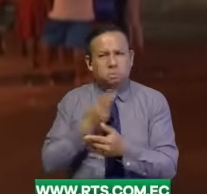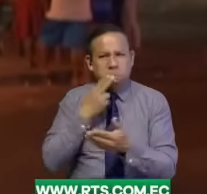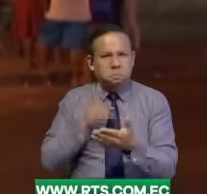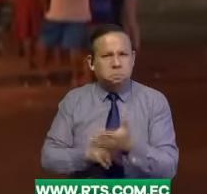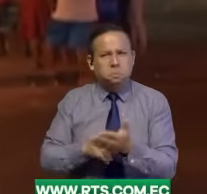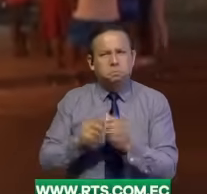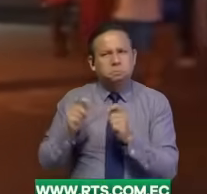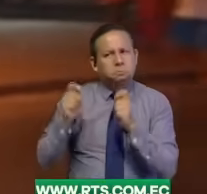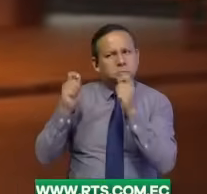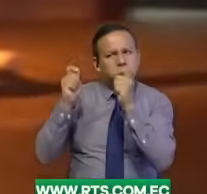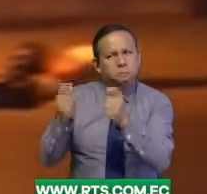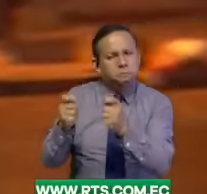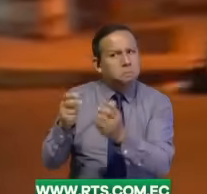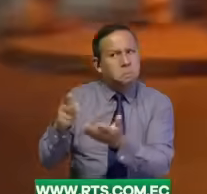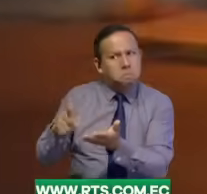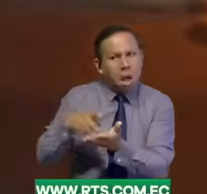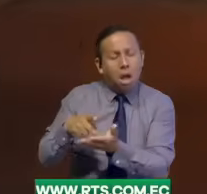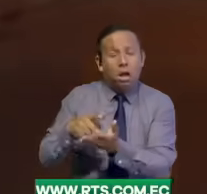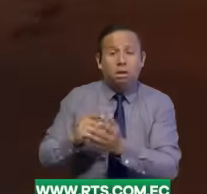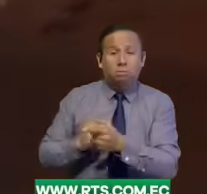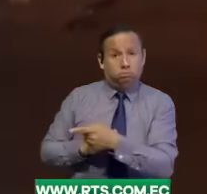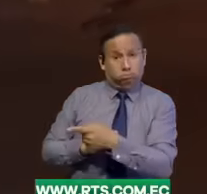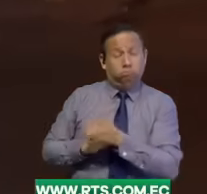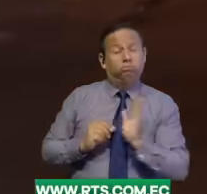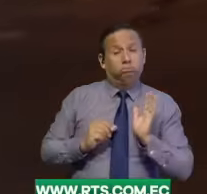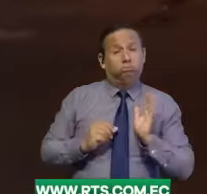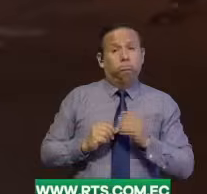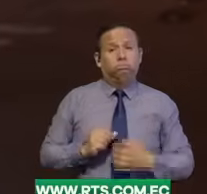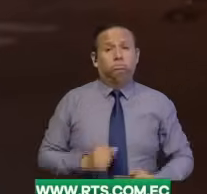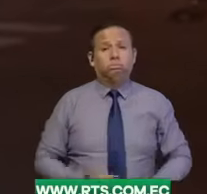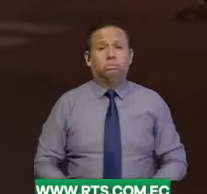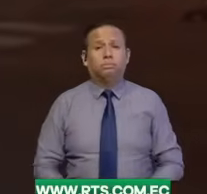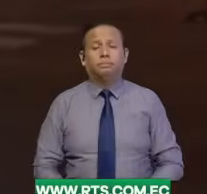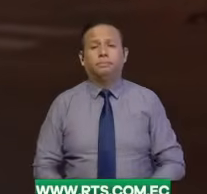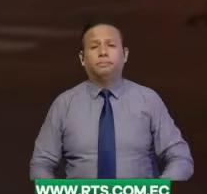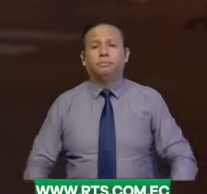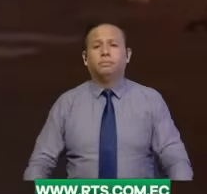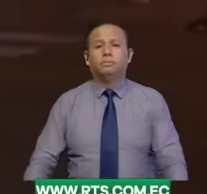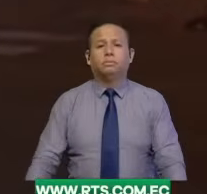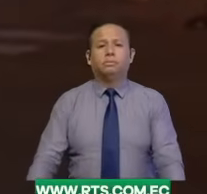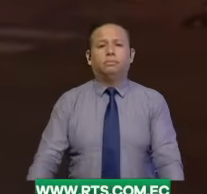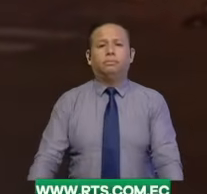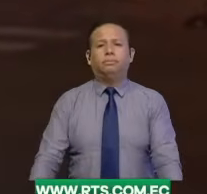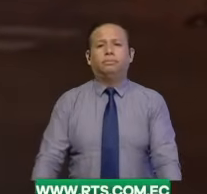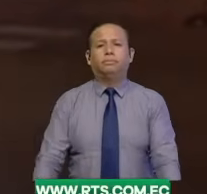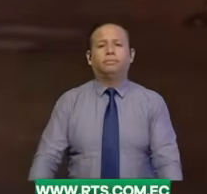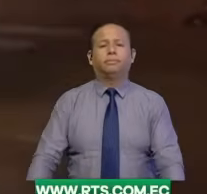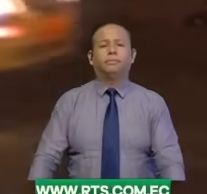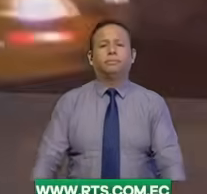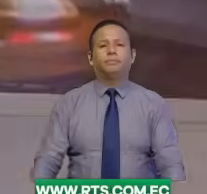que de esa de la vacuna, pues. Informó José Morales.